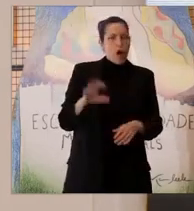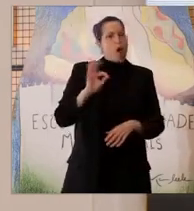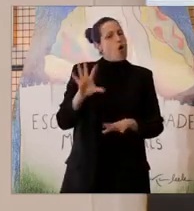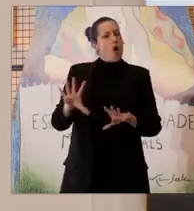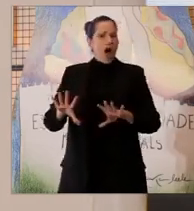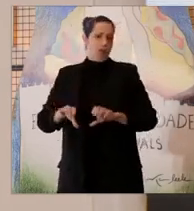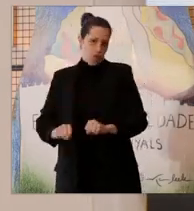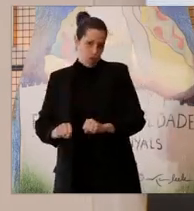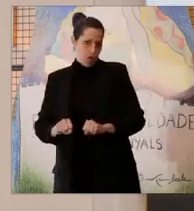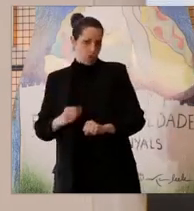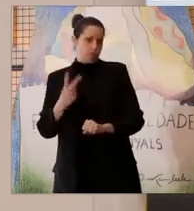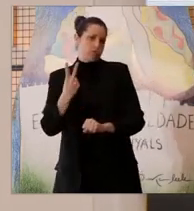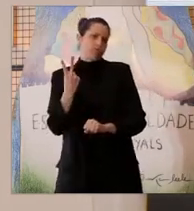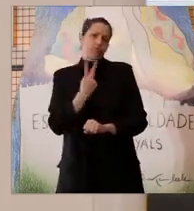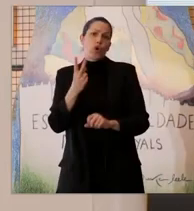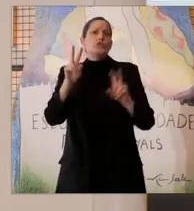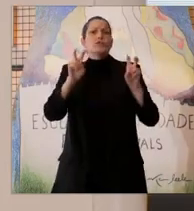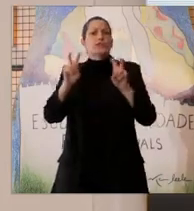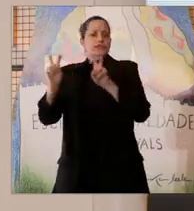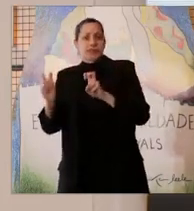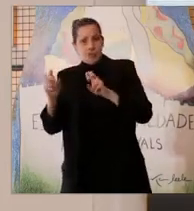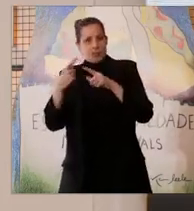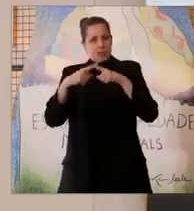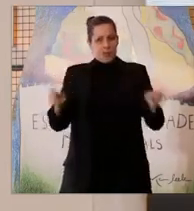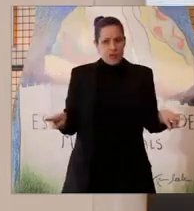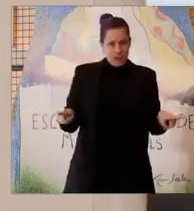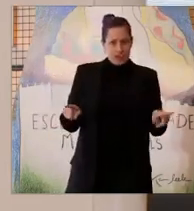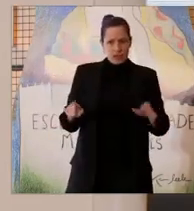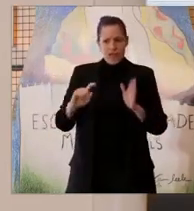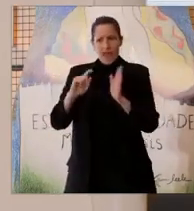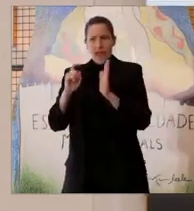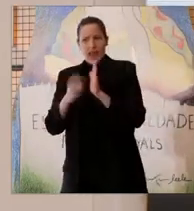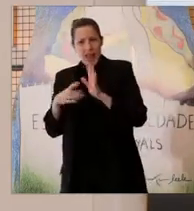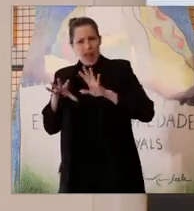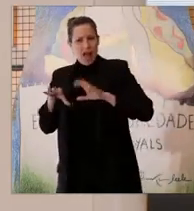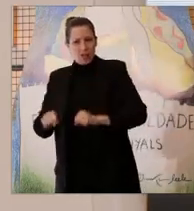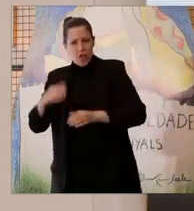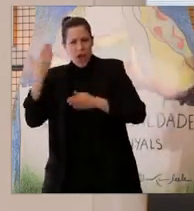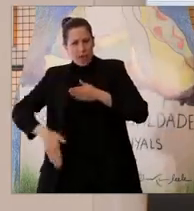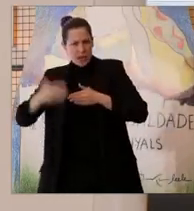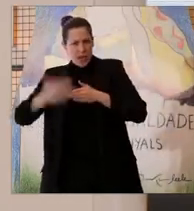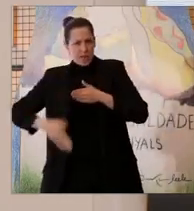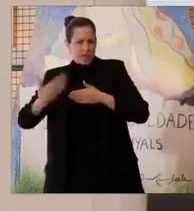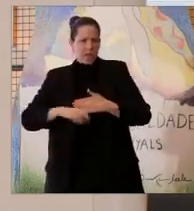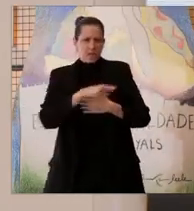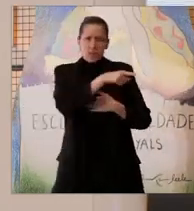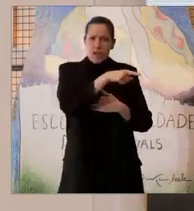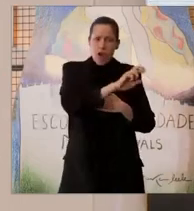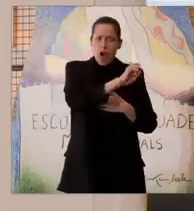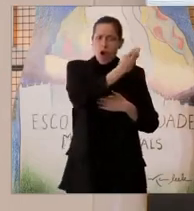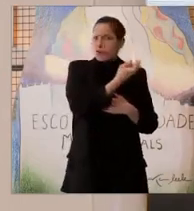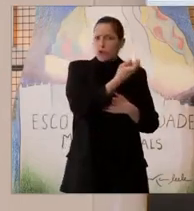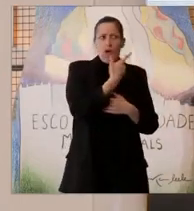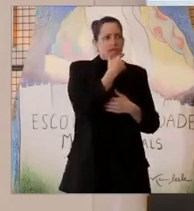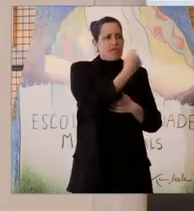cómo es posible que las leyes para dotar sean tan restrictivas y por el otro lado se nos esté colando todo pues por lo que decía Isabel